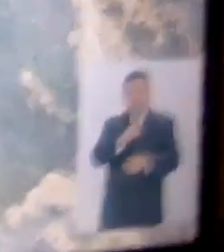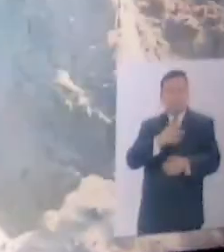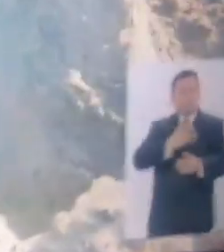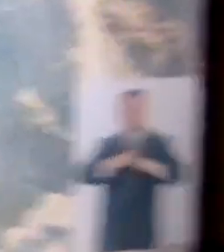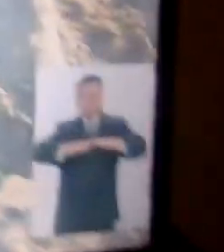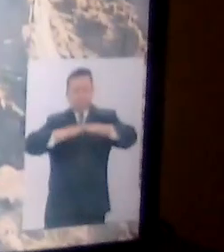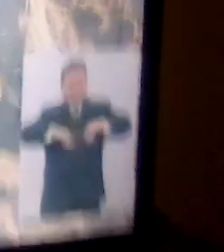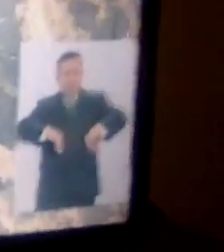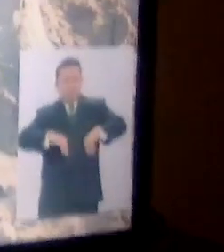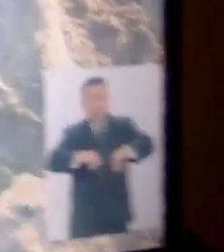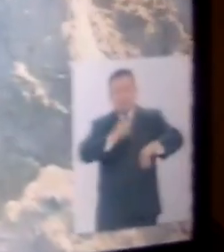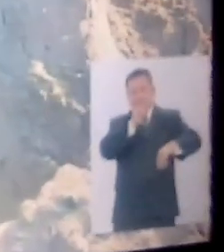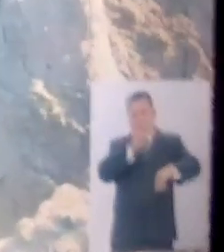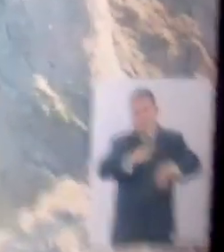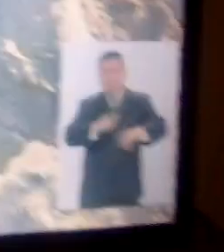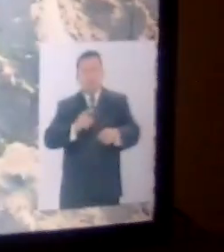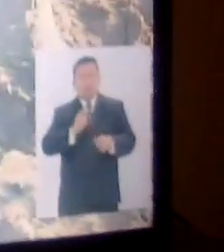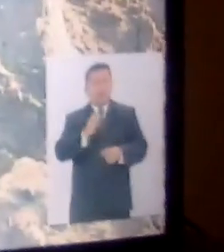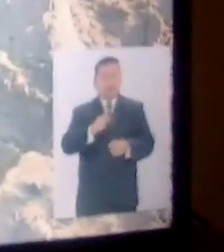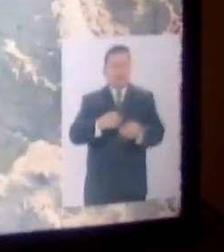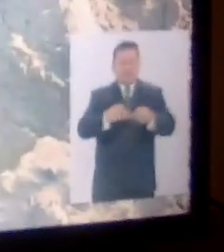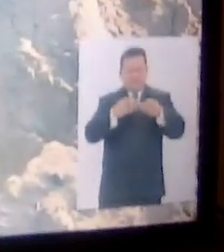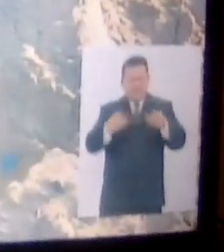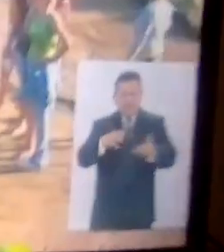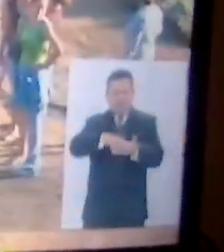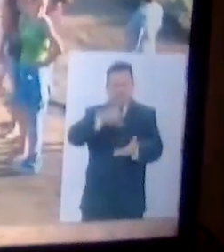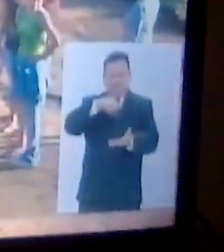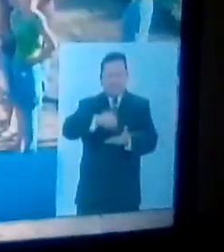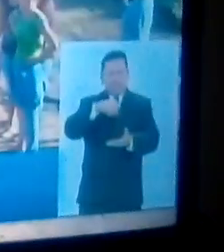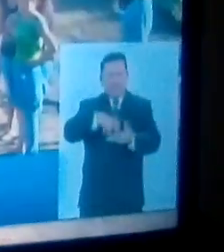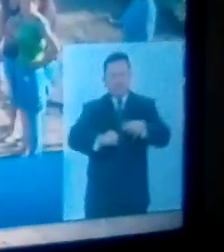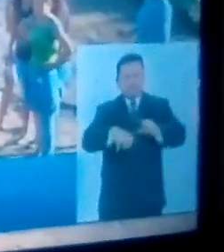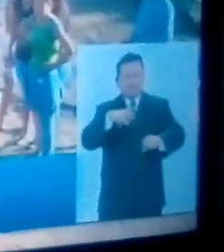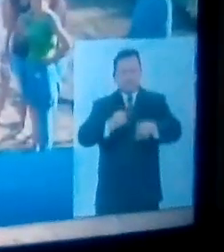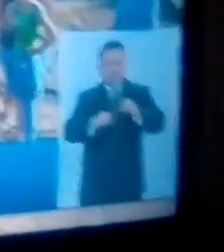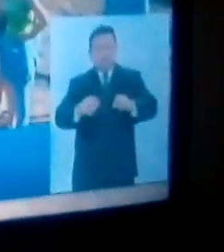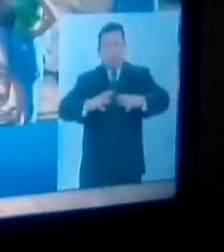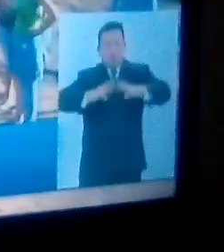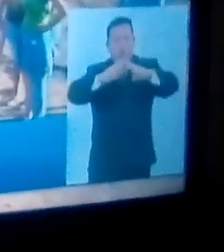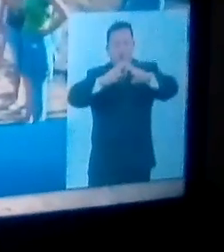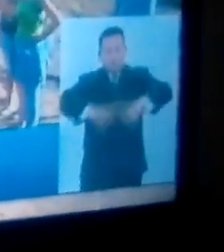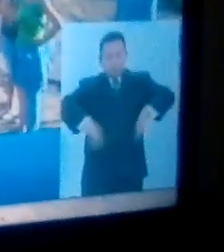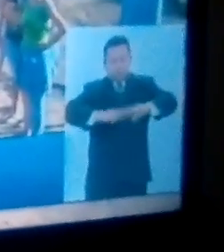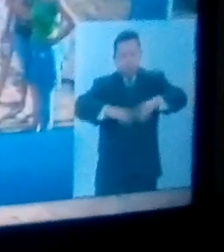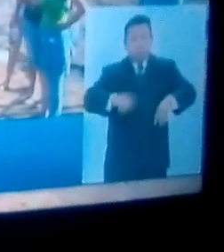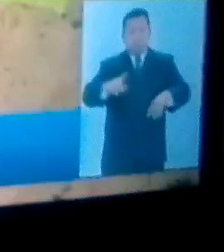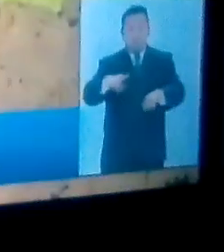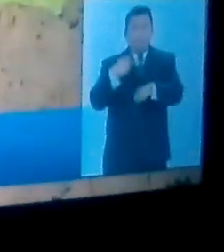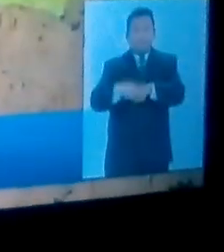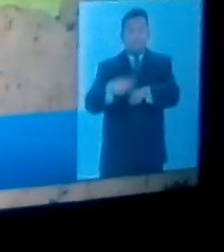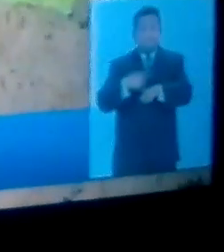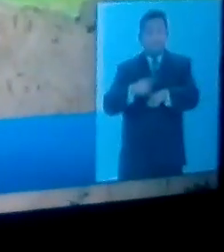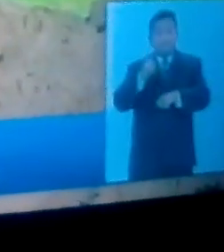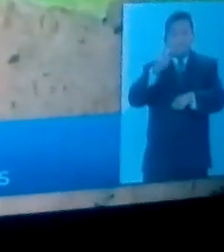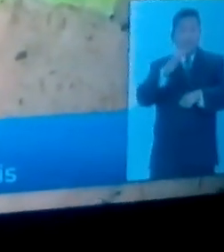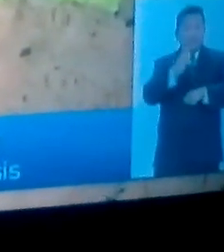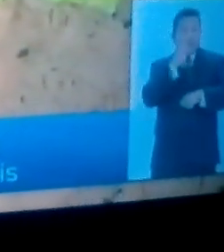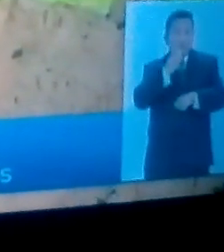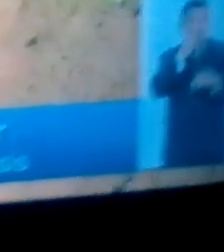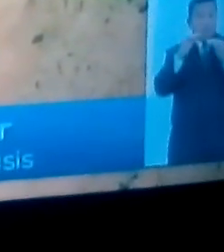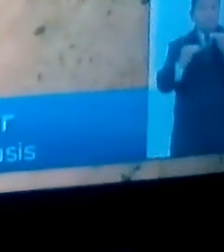que prácticamente tierra y lodo generó este gran socavón que pone en riesgo de la escuela primaria Ejército Mexicano